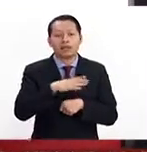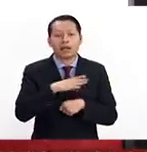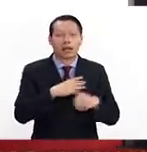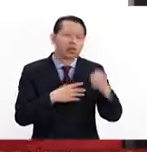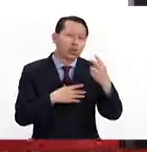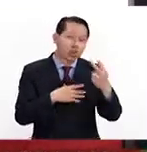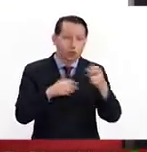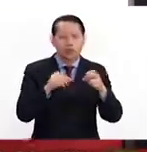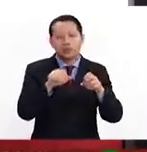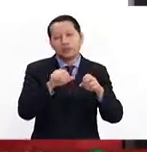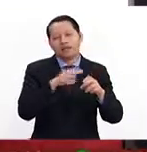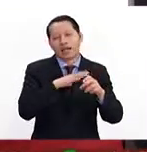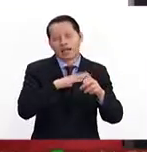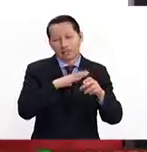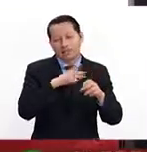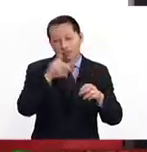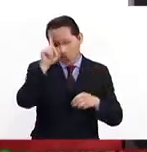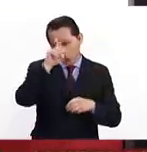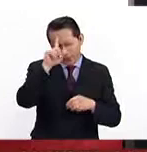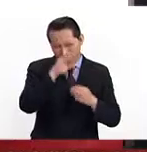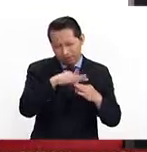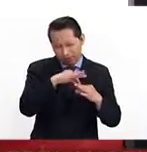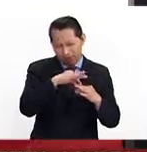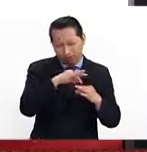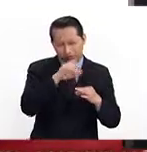sesiones especiales del Consejo Permanente de la OEA.